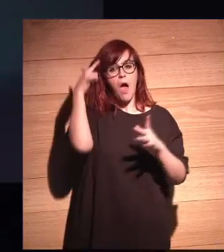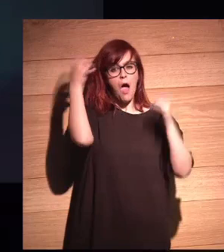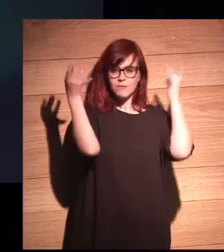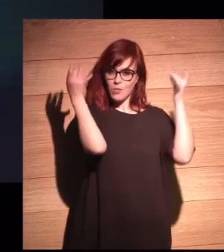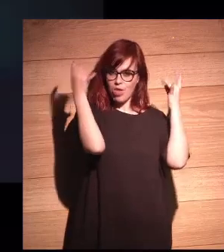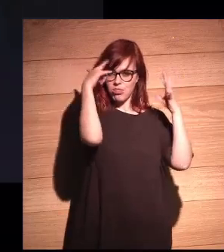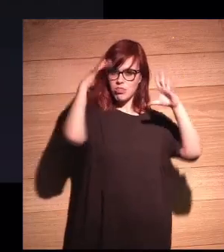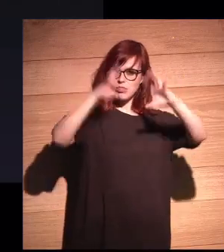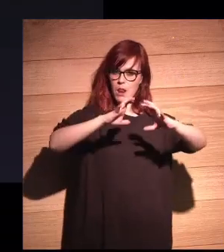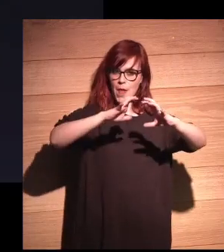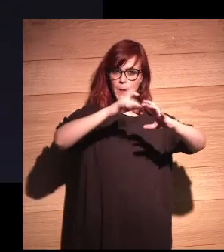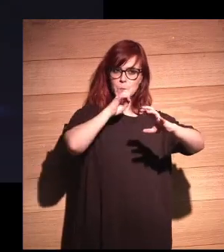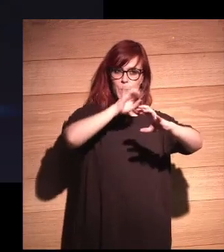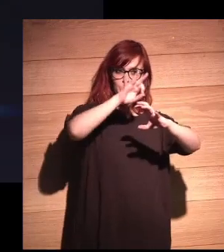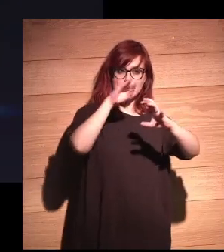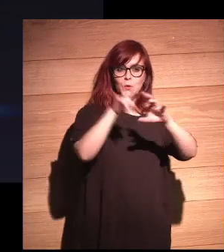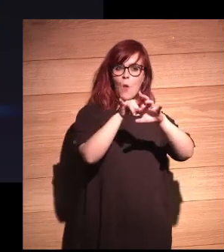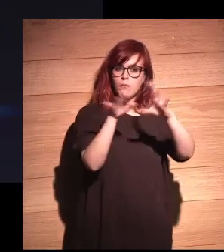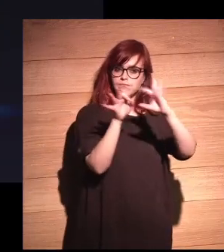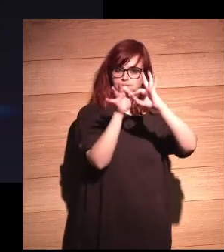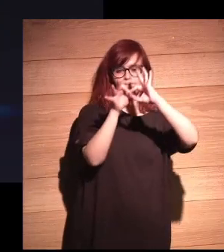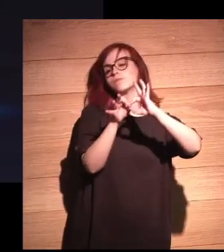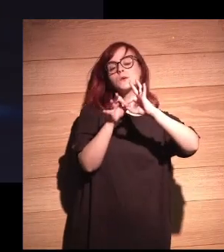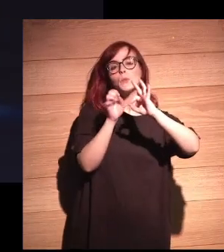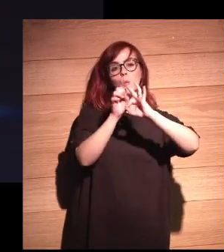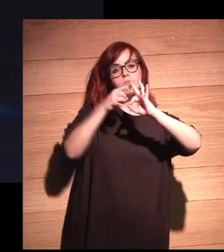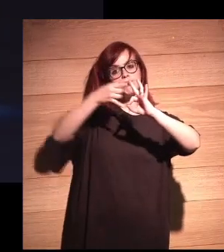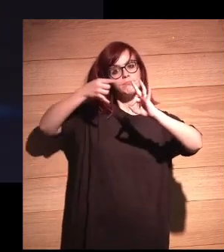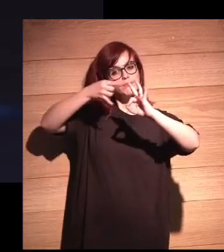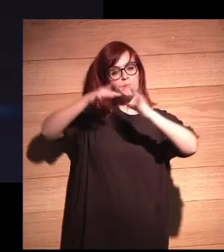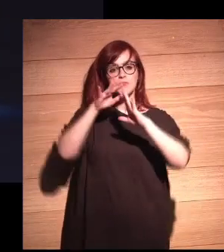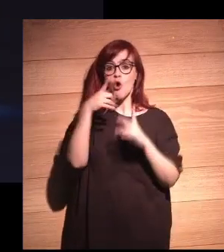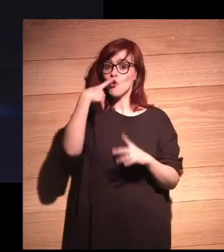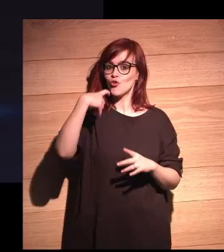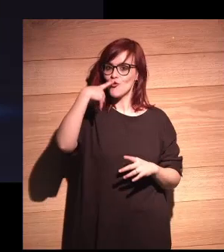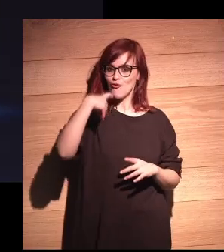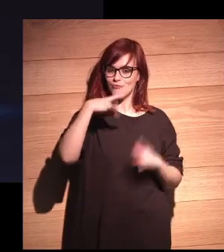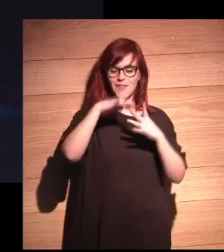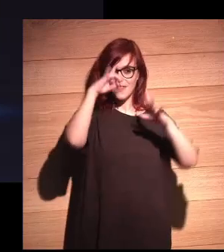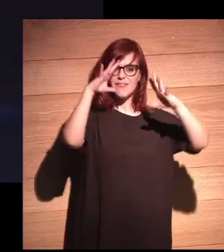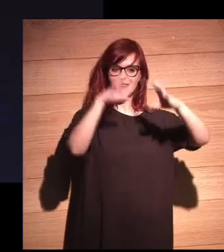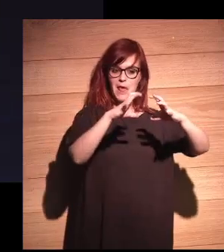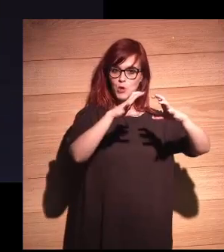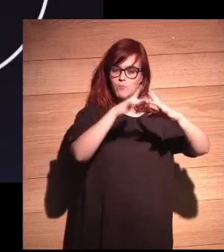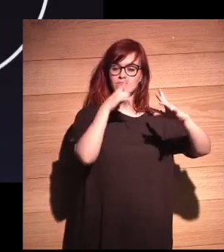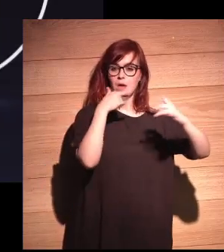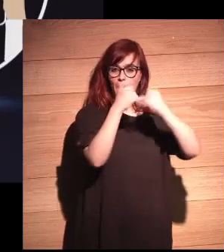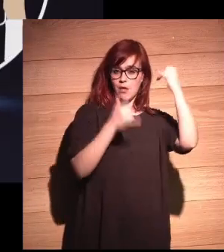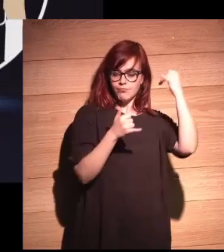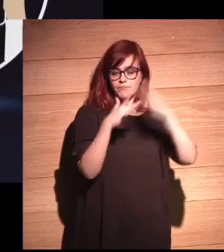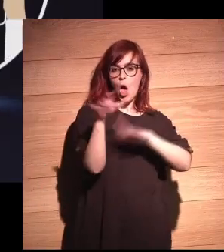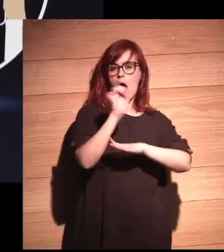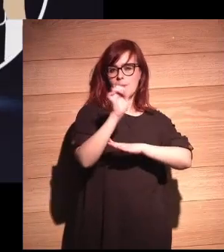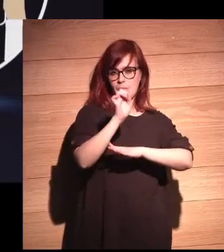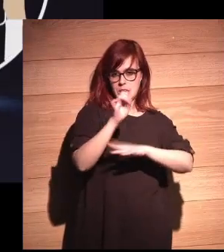cerebral, y lo que representan aquí es cómo podemos, en este caso que se ha puesto rojo, sería un cerebro que está teniendo una descarga